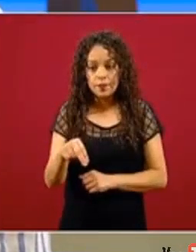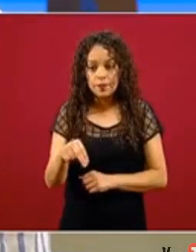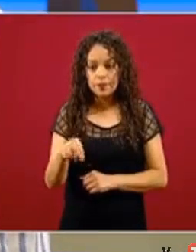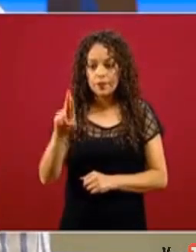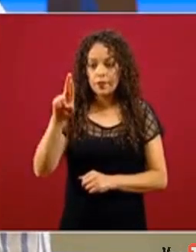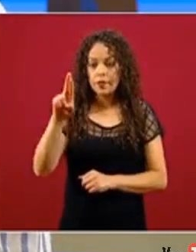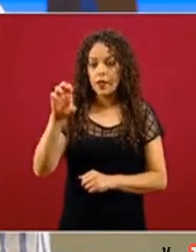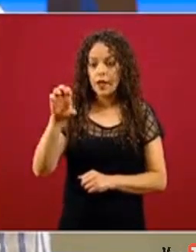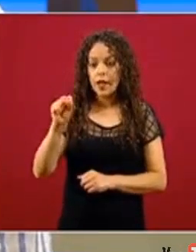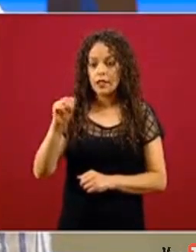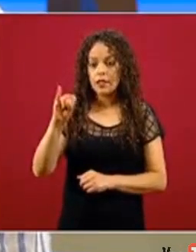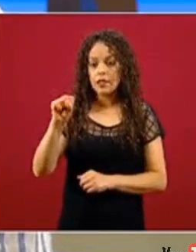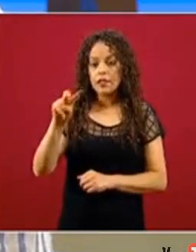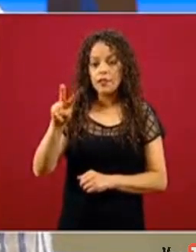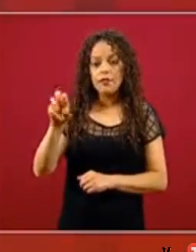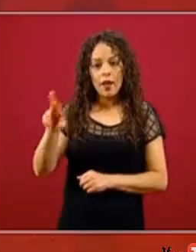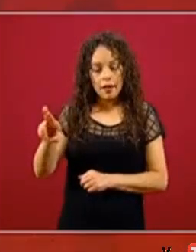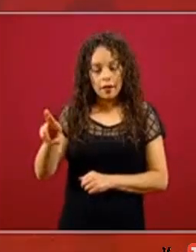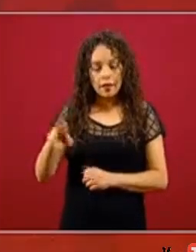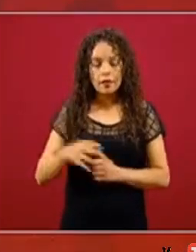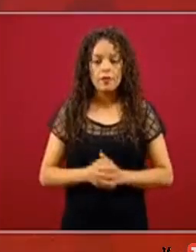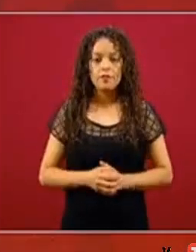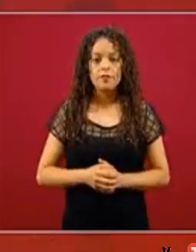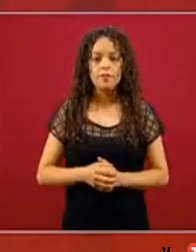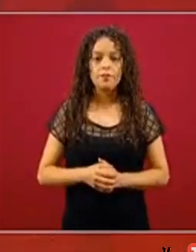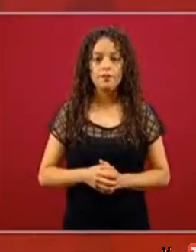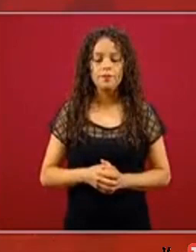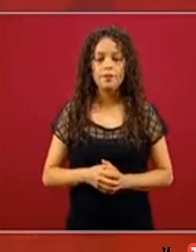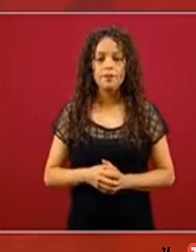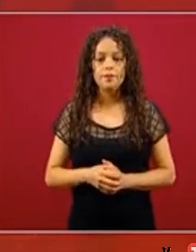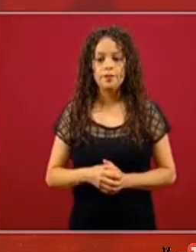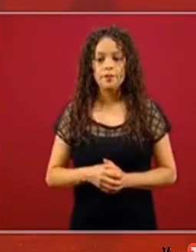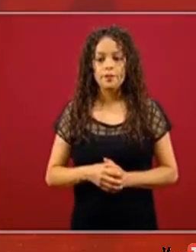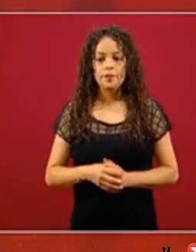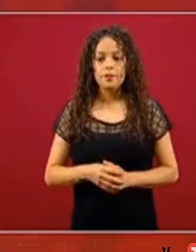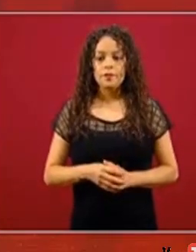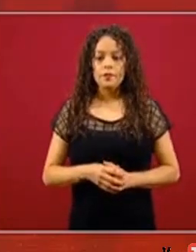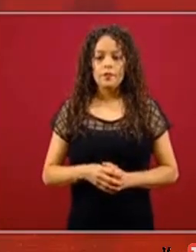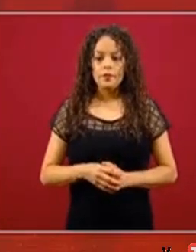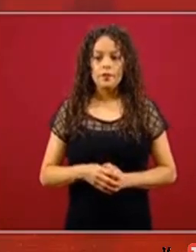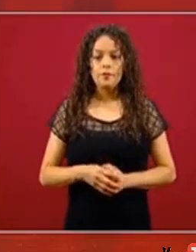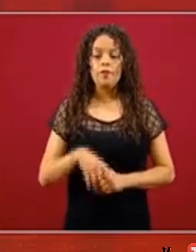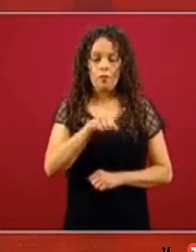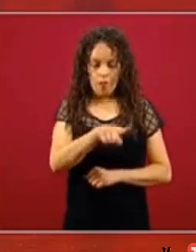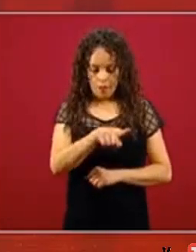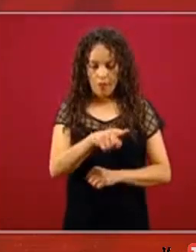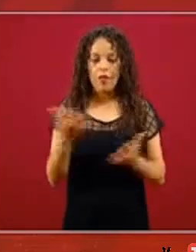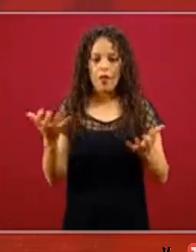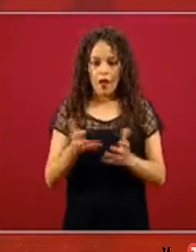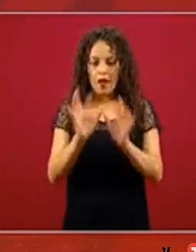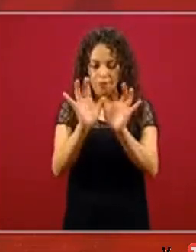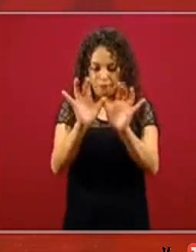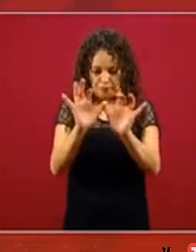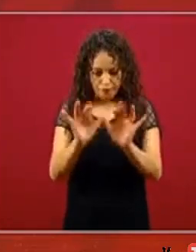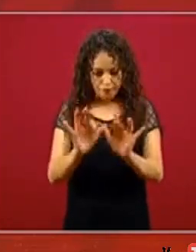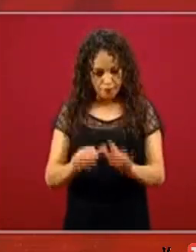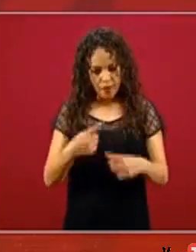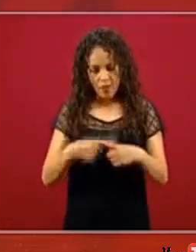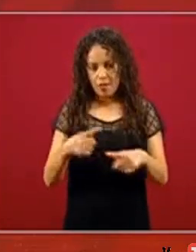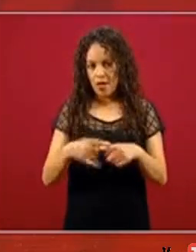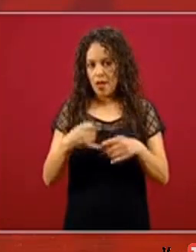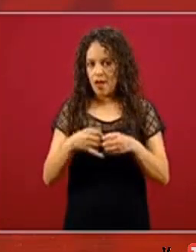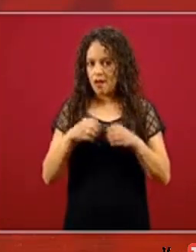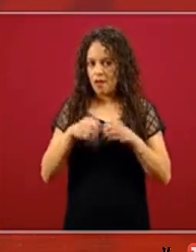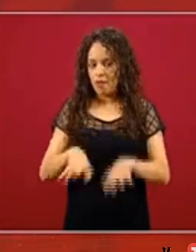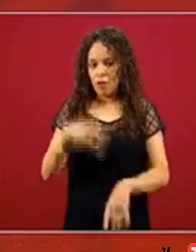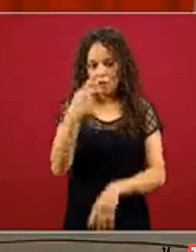Red SISBER, o Sistema de Vigilancia Epidemiológica de Enfermedad Respiratoria, ingresan la información correspondiente a los casos. Y